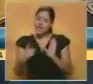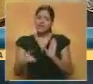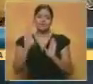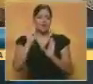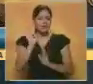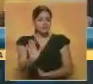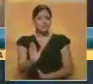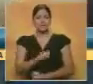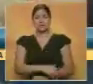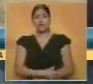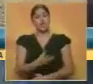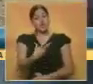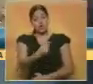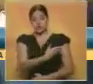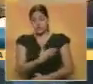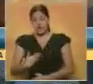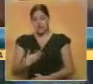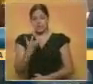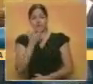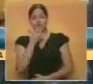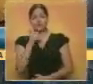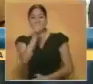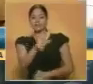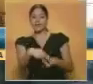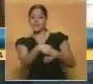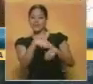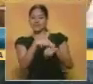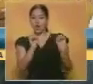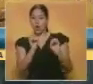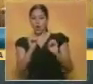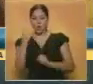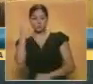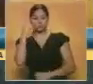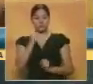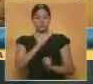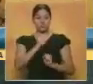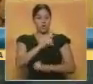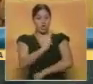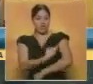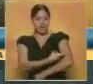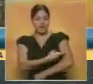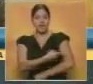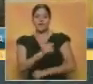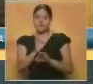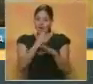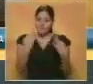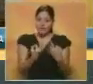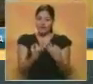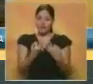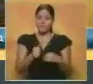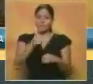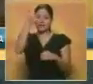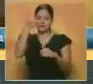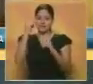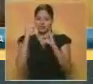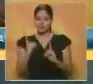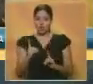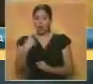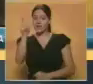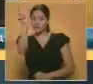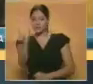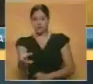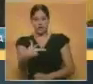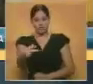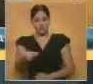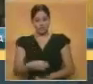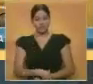natural, y no queremos que ningún burócrata, ningún ministerio se ocupe de decidir por la familia. Borges aseguró que en el país